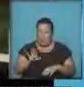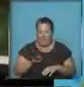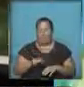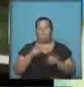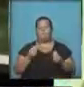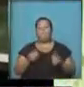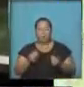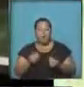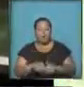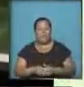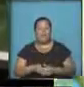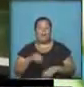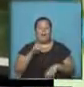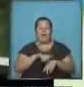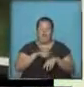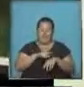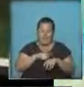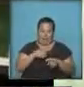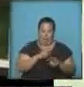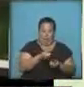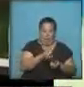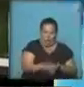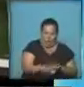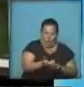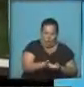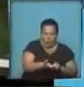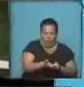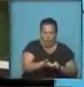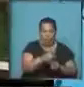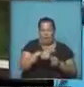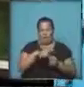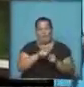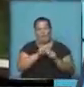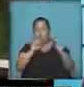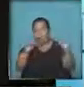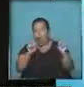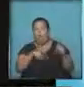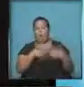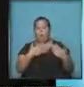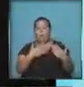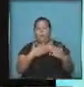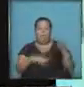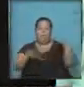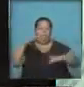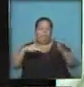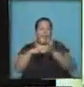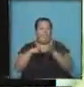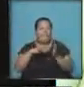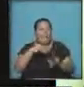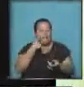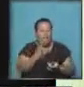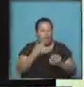habida cuenta que el tiempo entre que uno enciende una mecha y el dispositivo explota puede ser variable si no está